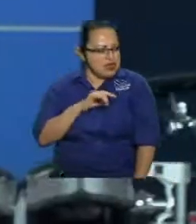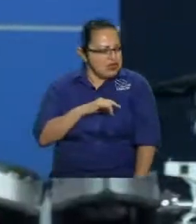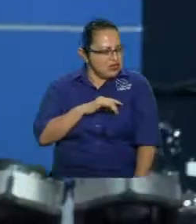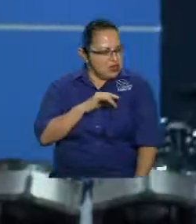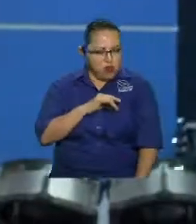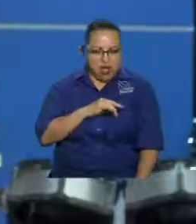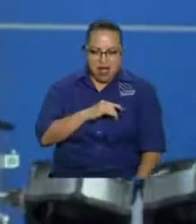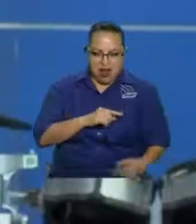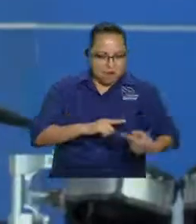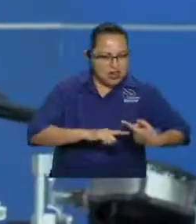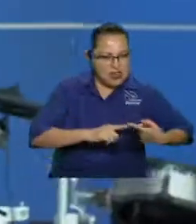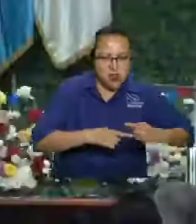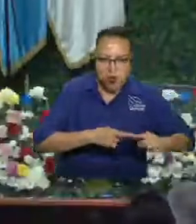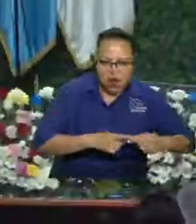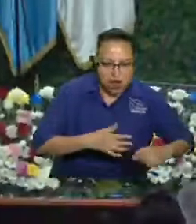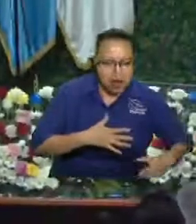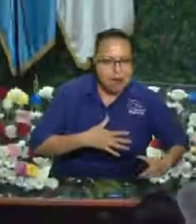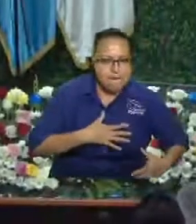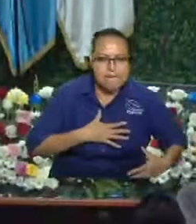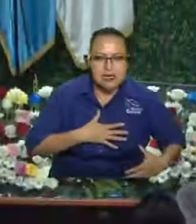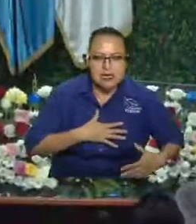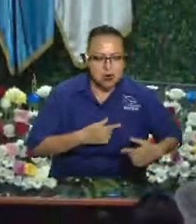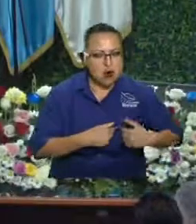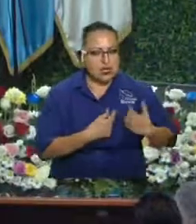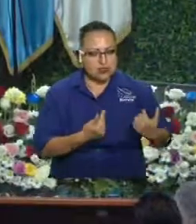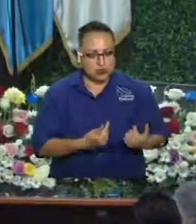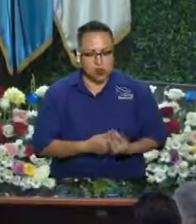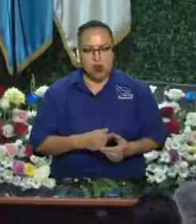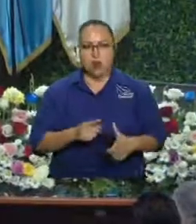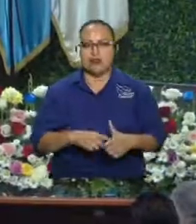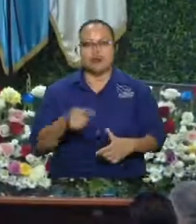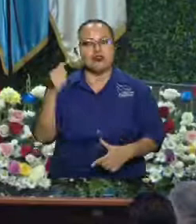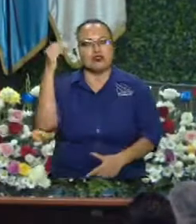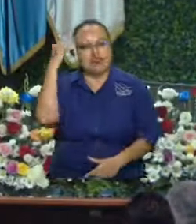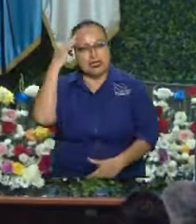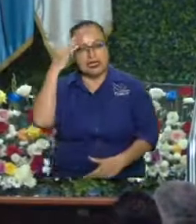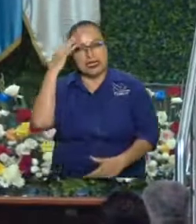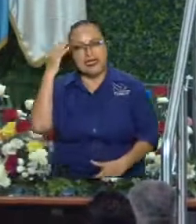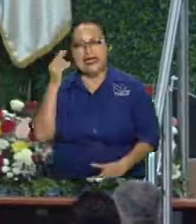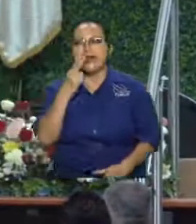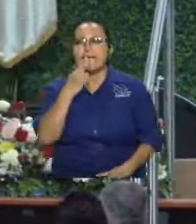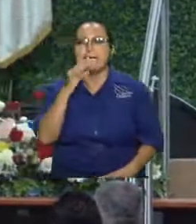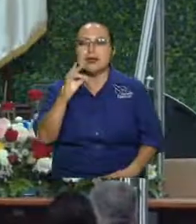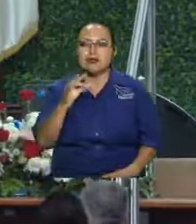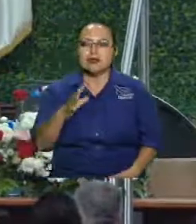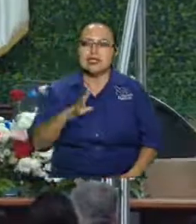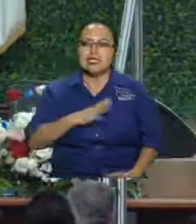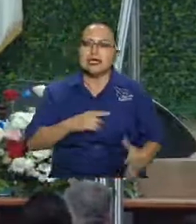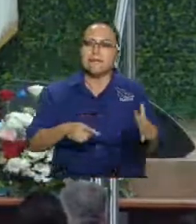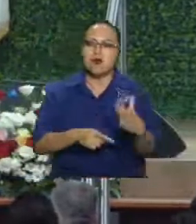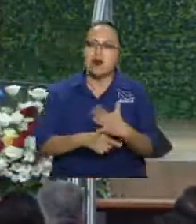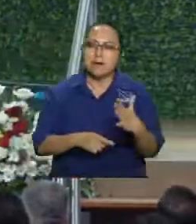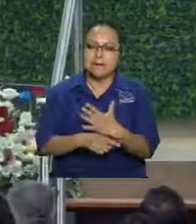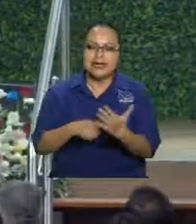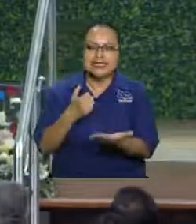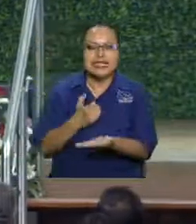A mí me duele mi corazón cuando yo me entero de los hermanos que están atravesando problemas económicos. Créanme que me duele mi